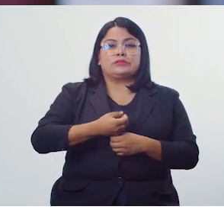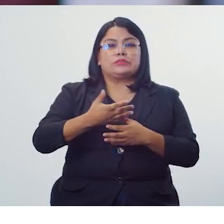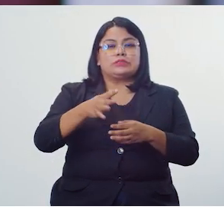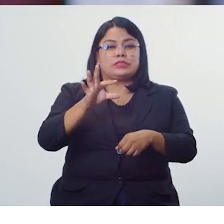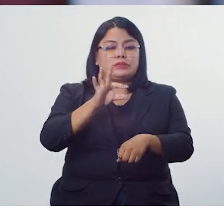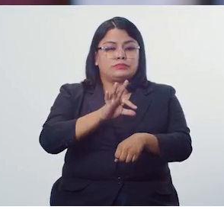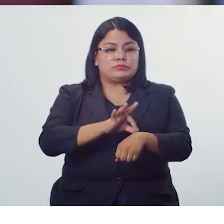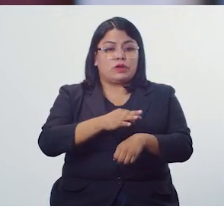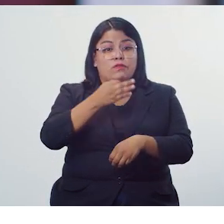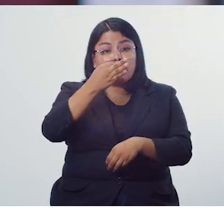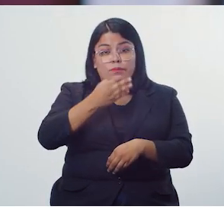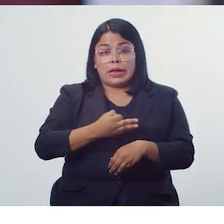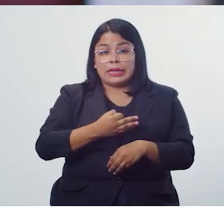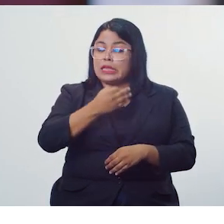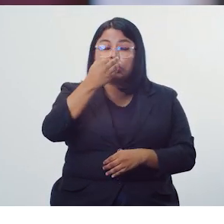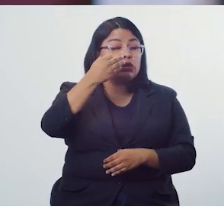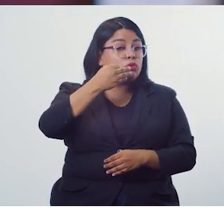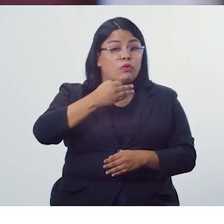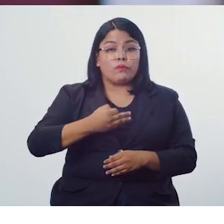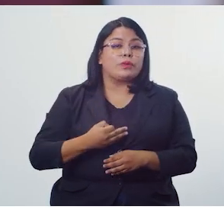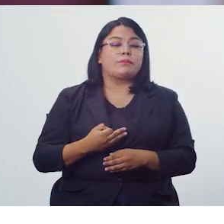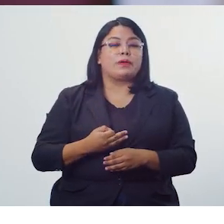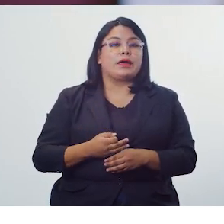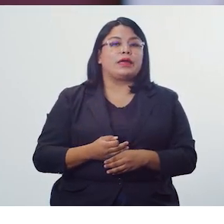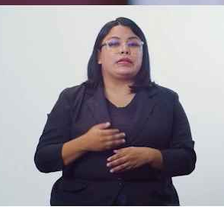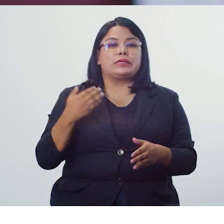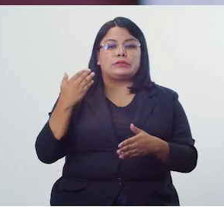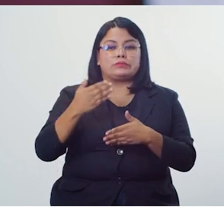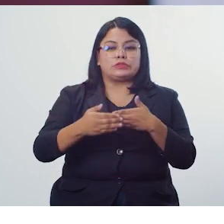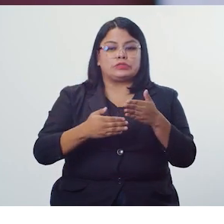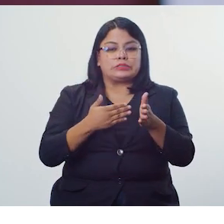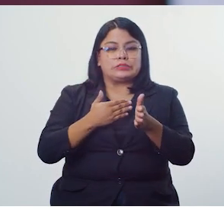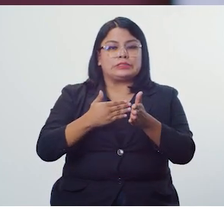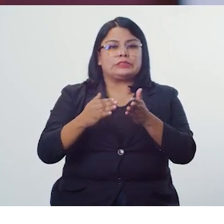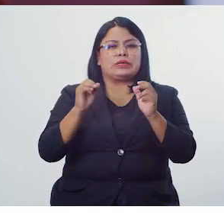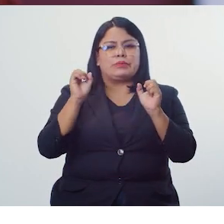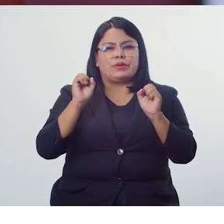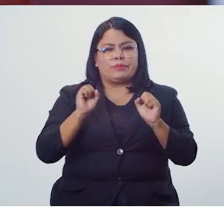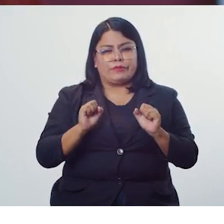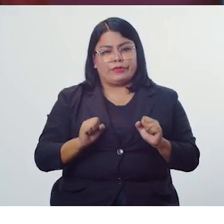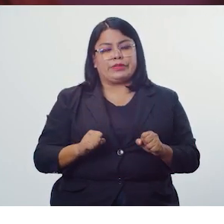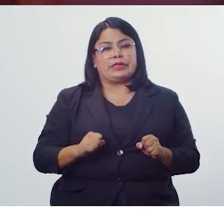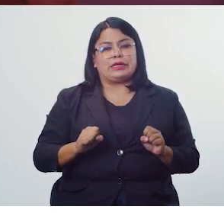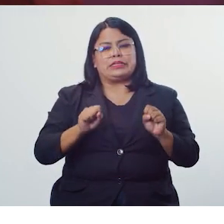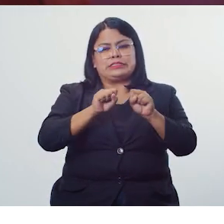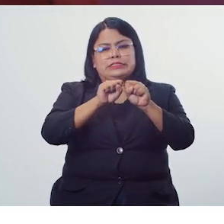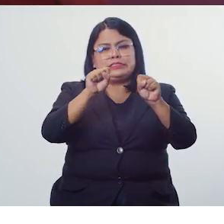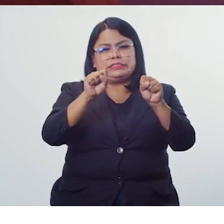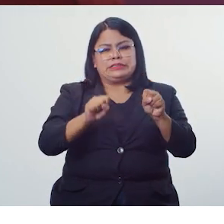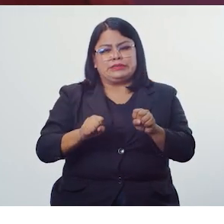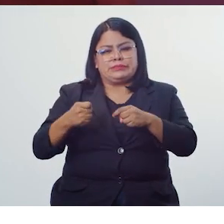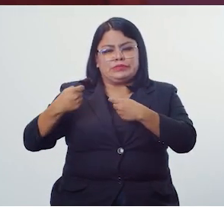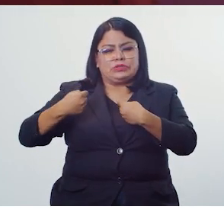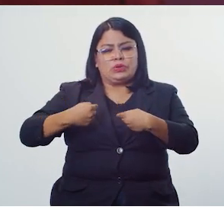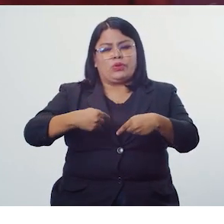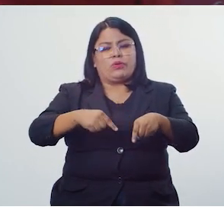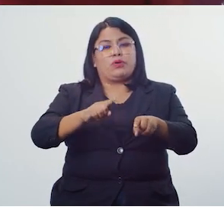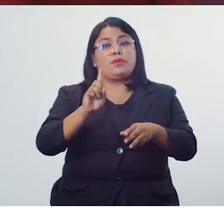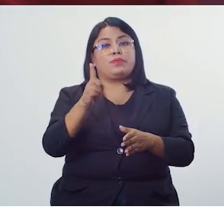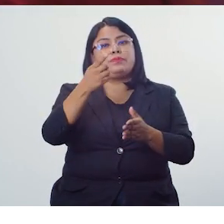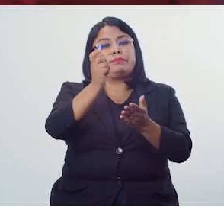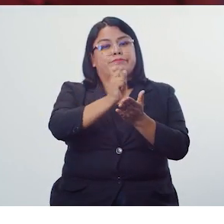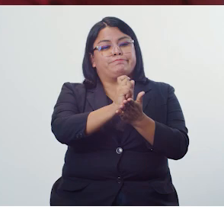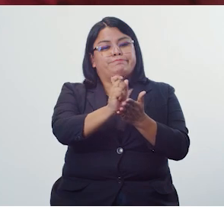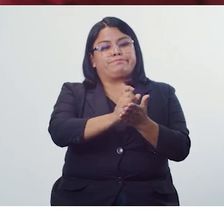formales e informales de literacidad 19 en la etapa inicial para permitir el paso sistemático y secuencial de sus